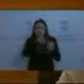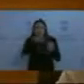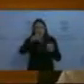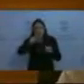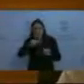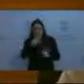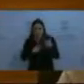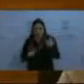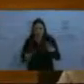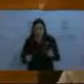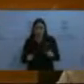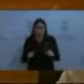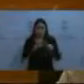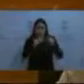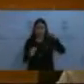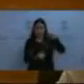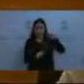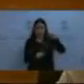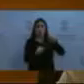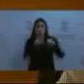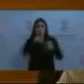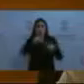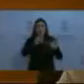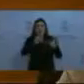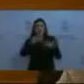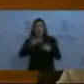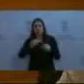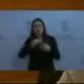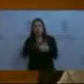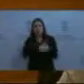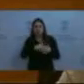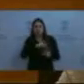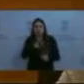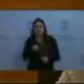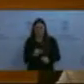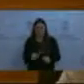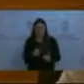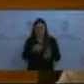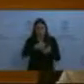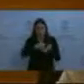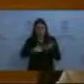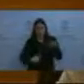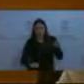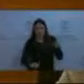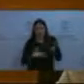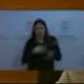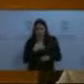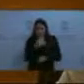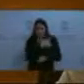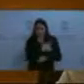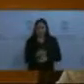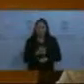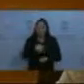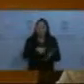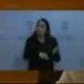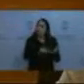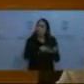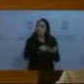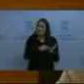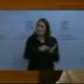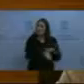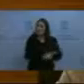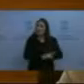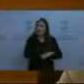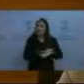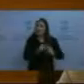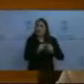desfase presupuestario de 2.700 millones. Y podríamos seguir, señora consejera. Nosotros, en cualquier caso, seguiremos exigiendo al Gobierno regional para que